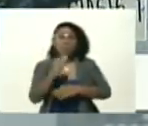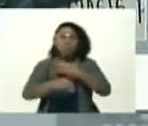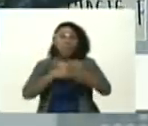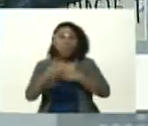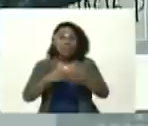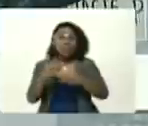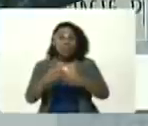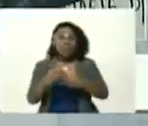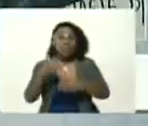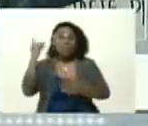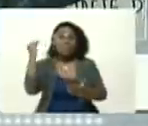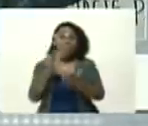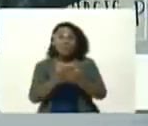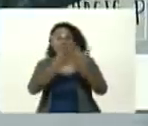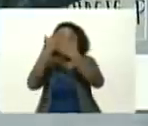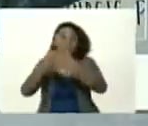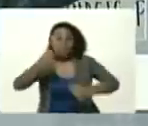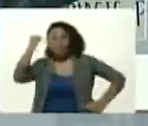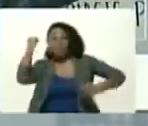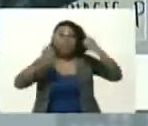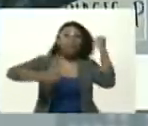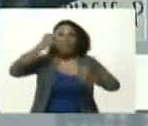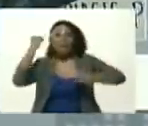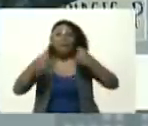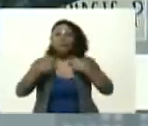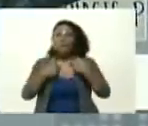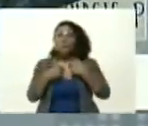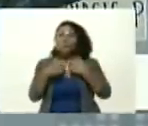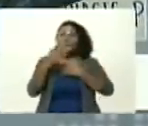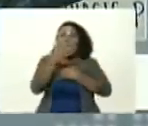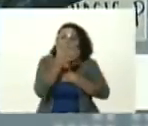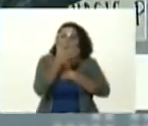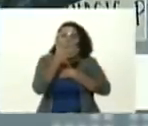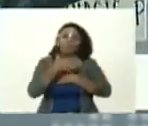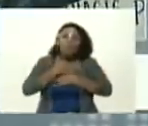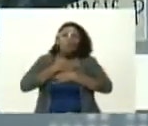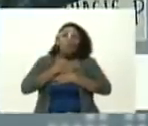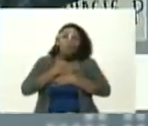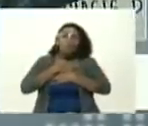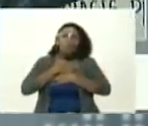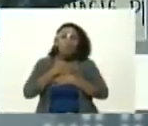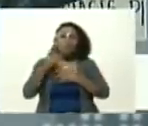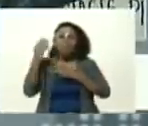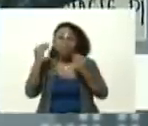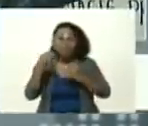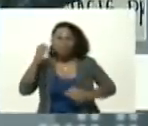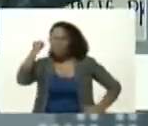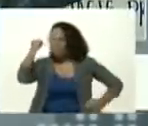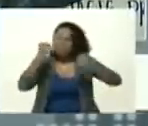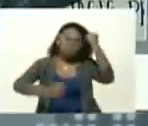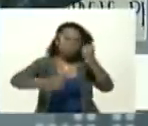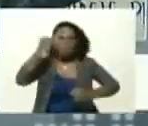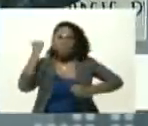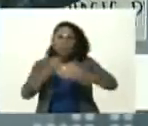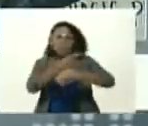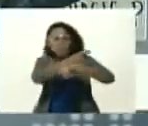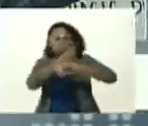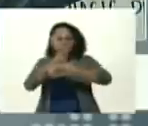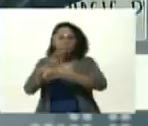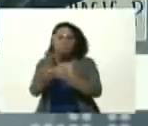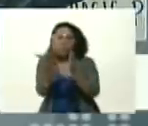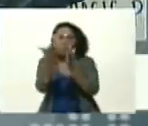1000 estudiantes corriendo. Yo estaba ahí ahogado de tanta lacrimógena. Y de ahí a correr, compadre, y plomo. Ahí